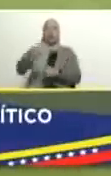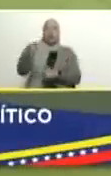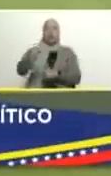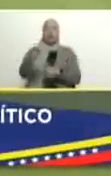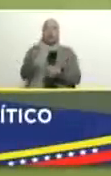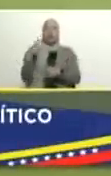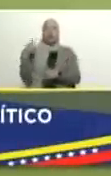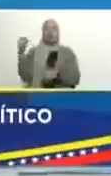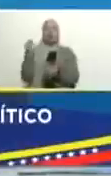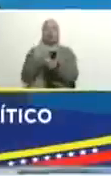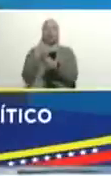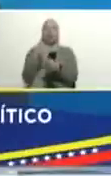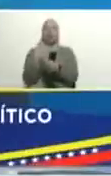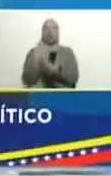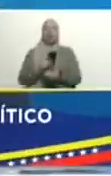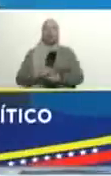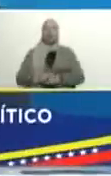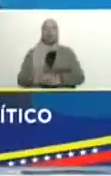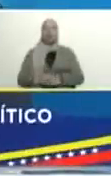reunión. ¿Ah? Un